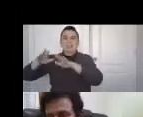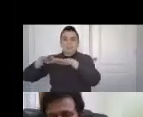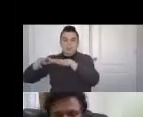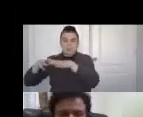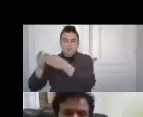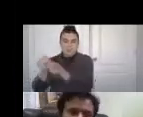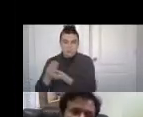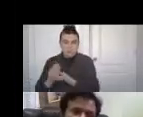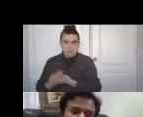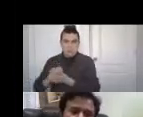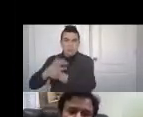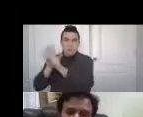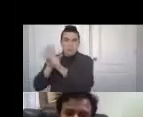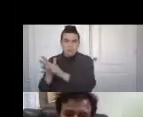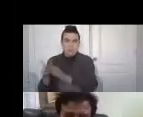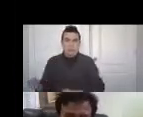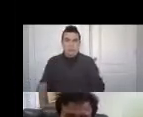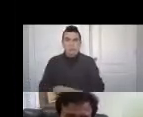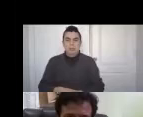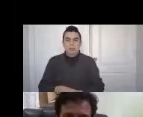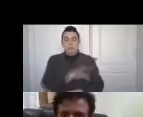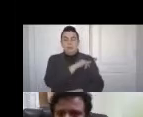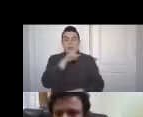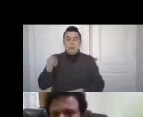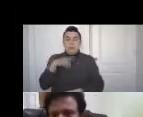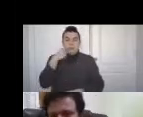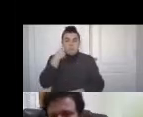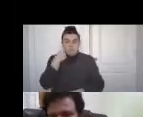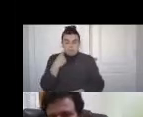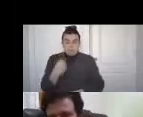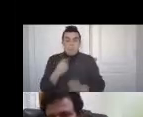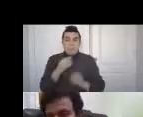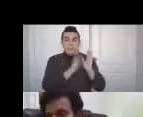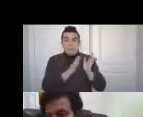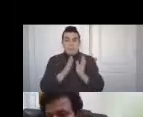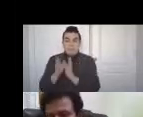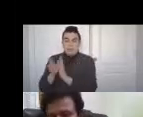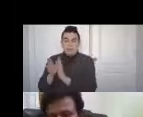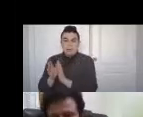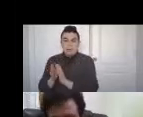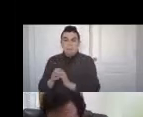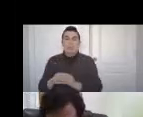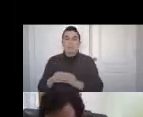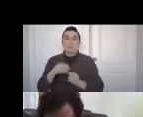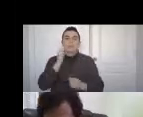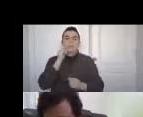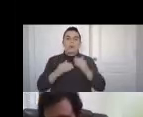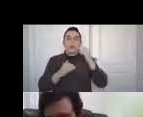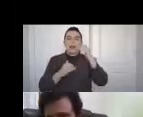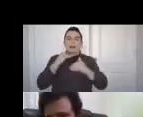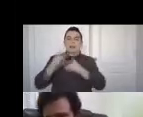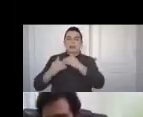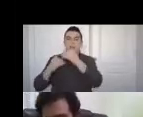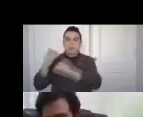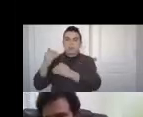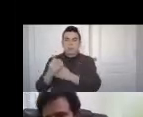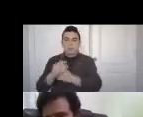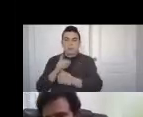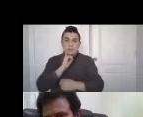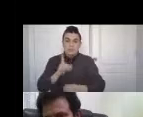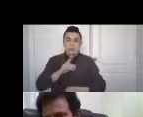secuenciar el genoma de este virus, ¿ya? La secuencia de este virus, ¿cierto? Que era un virus de ARN, son las